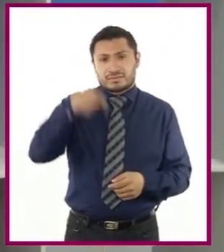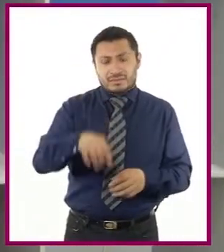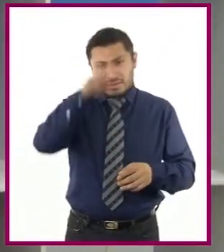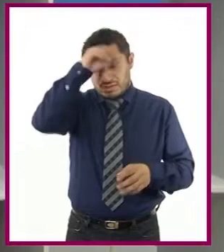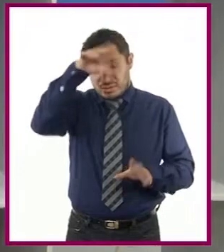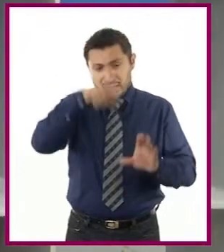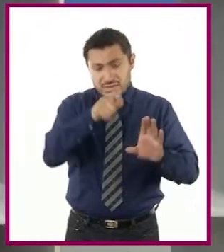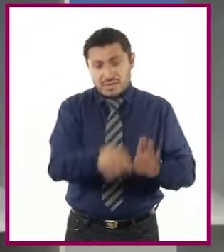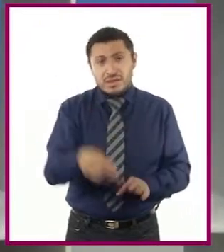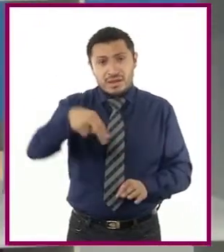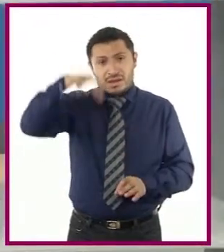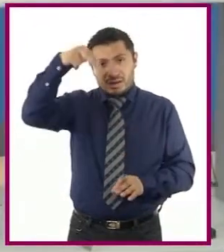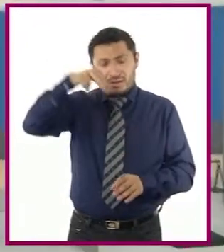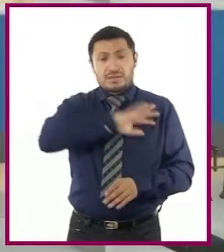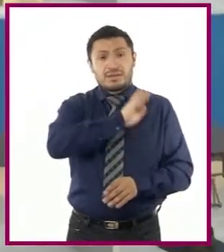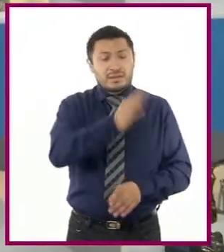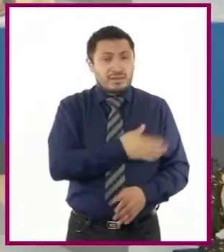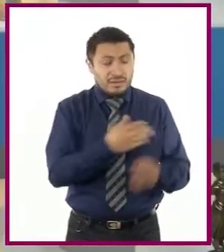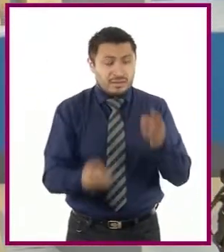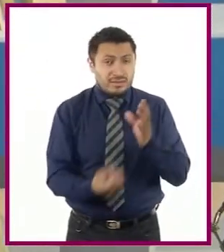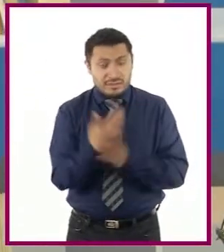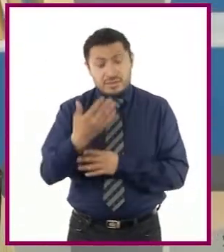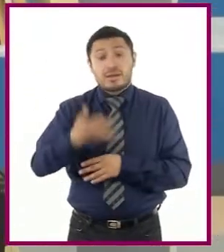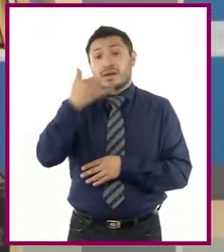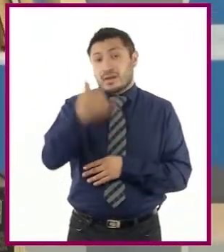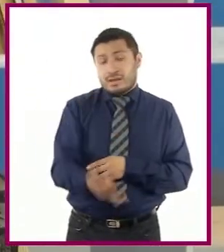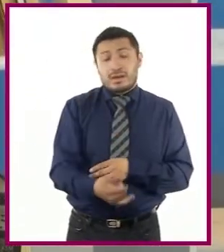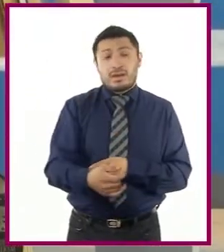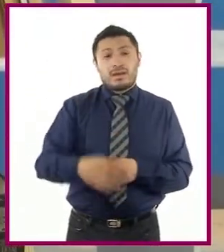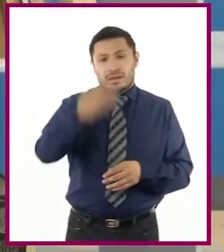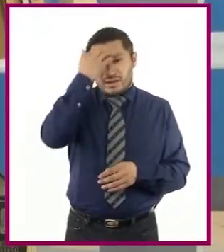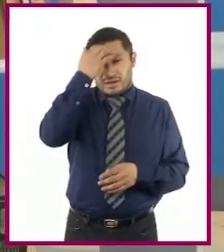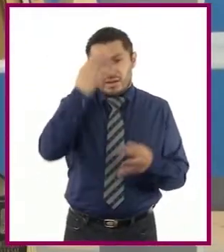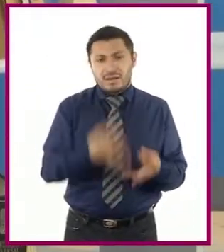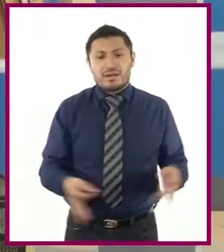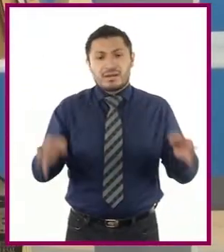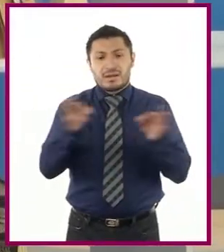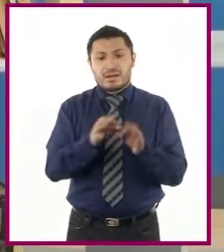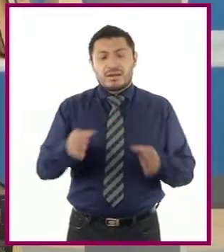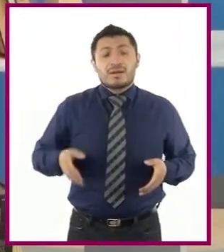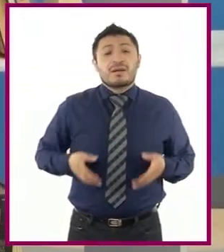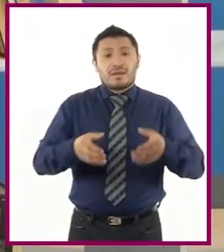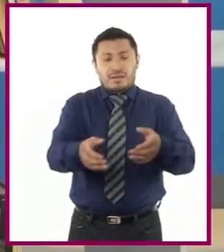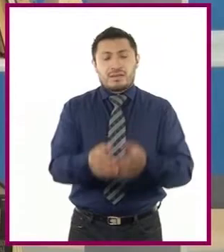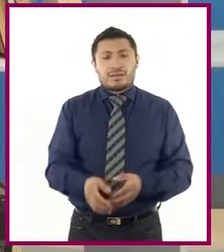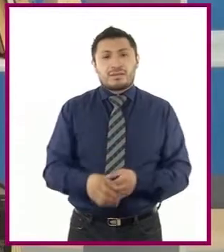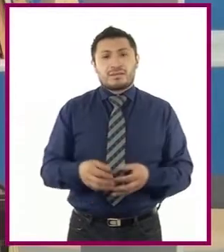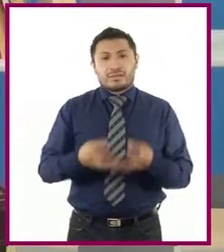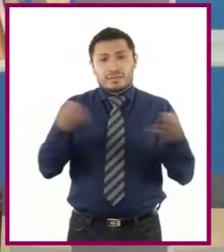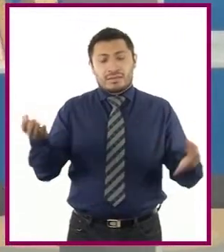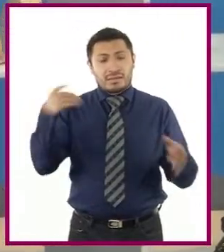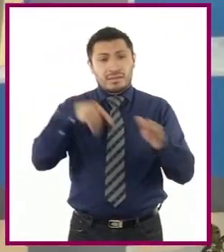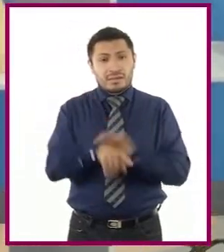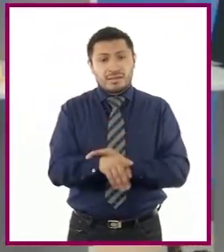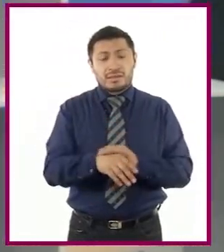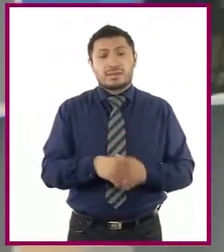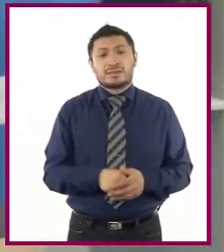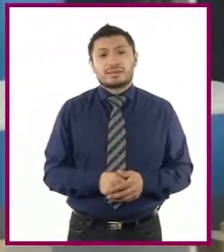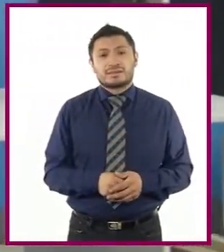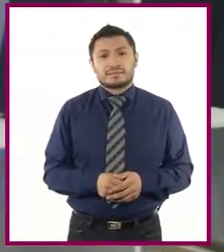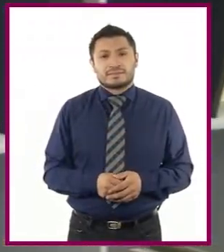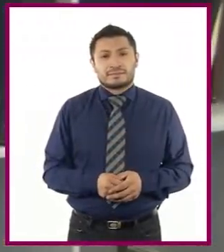minería en el norte novohispano, además de conocer la importancia del camino real de tierra adentro.